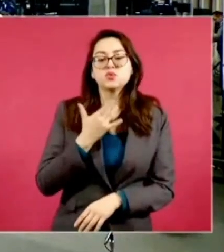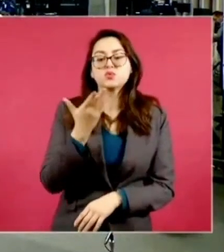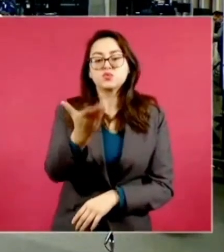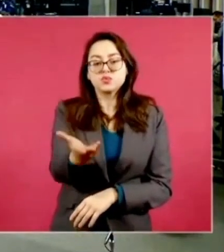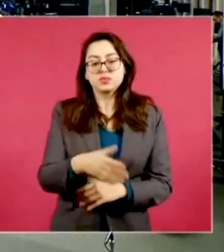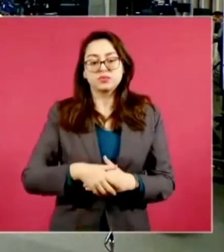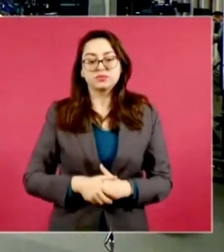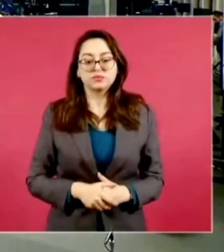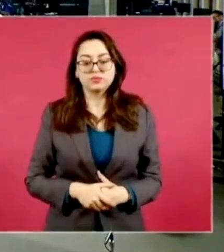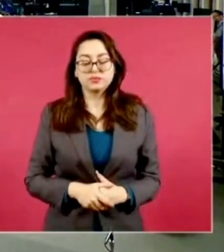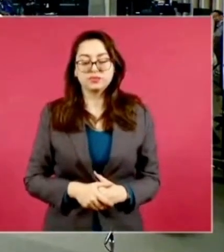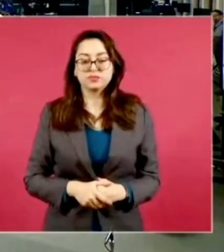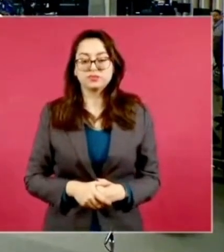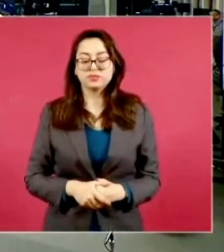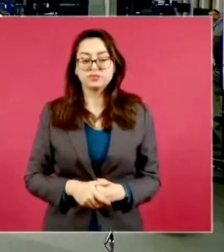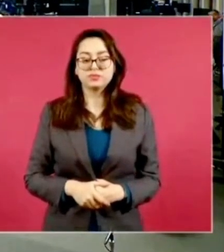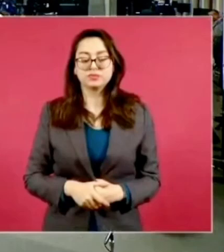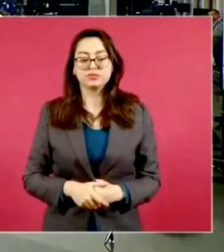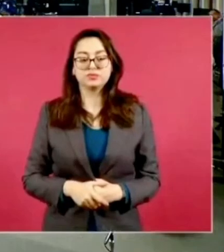convierta en un